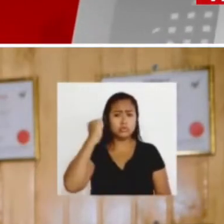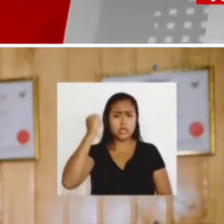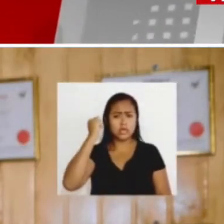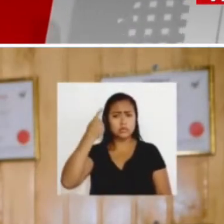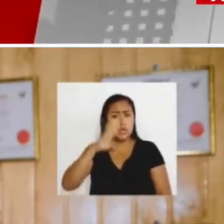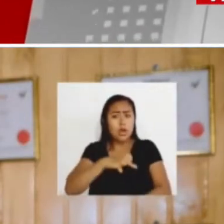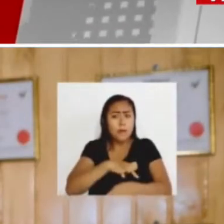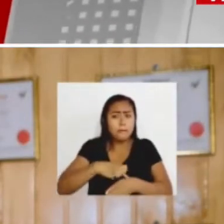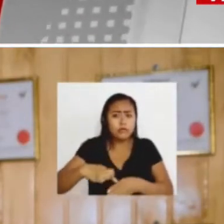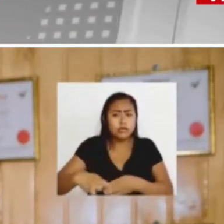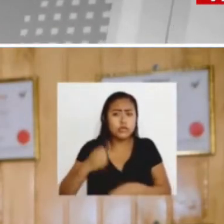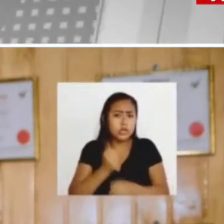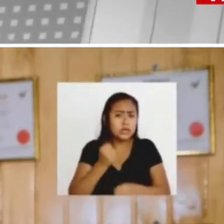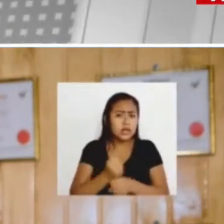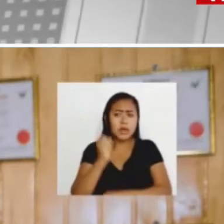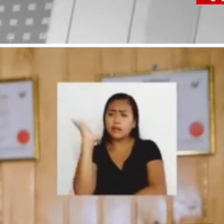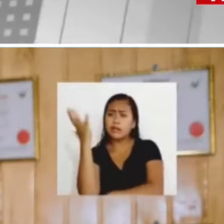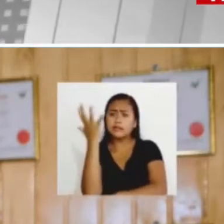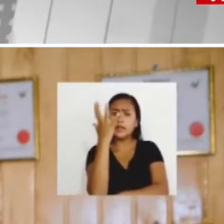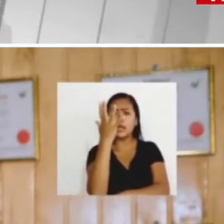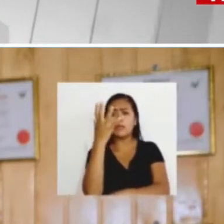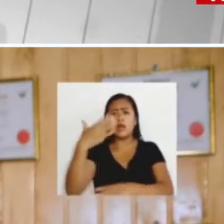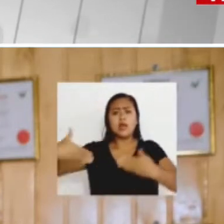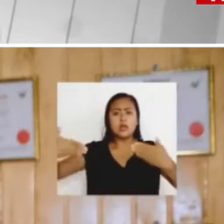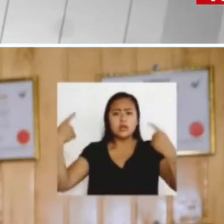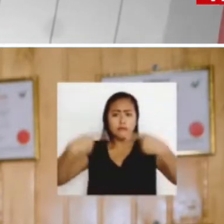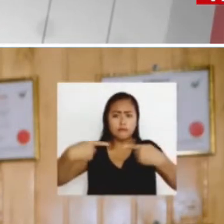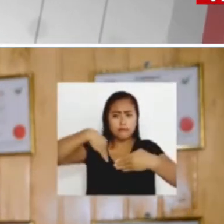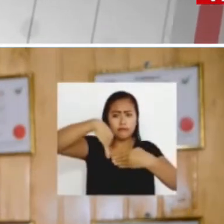César Acuña pasa segunda vuelta, no hay preferencia,